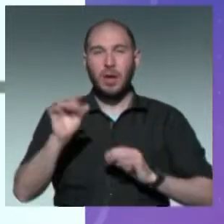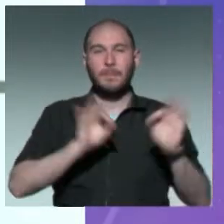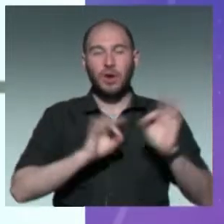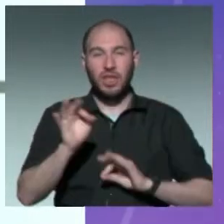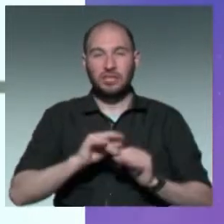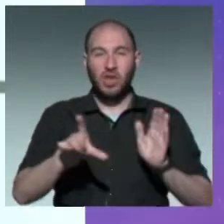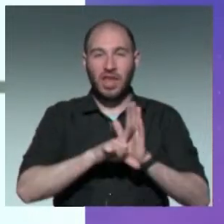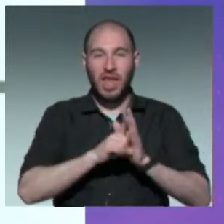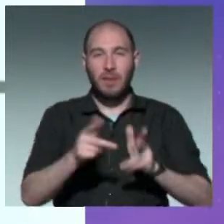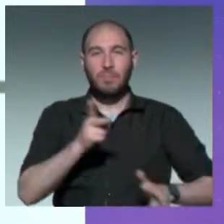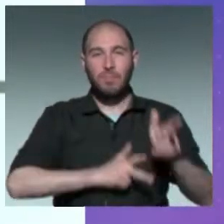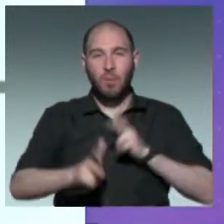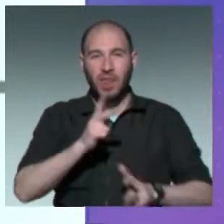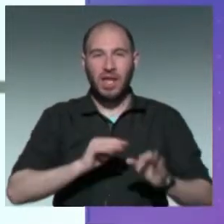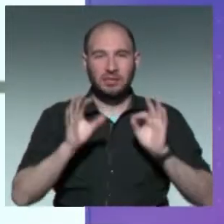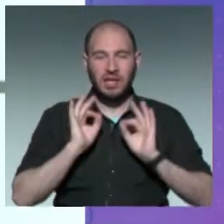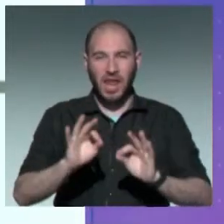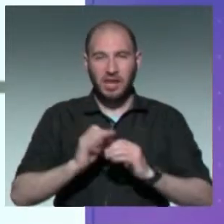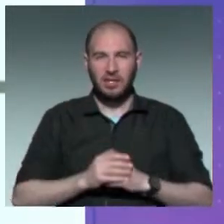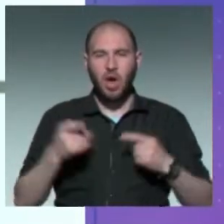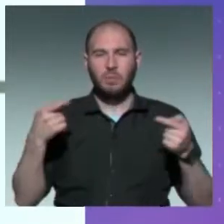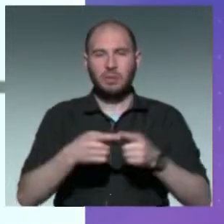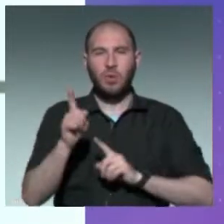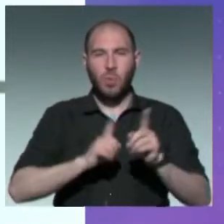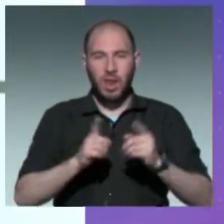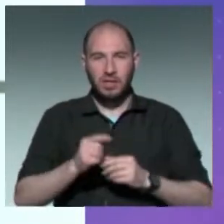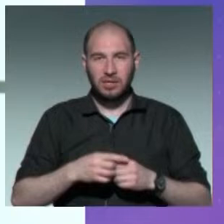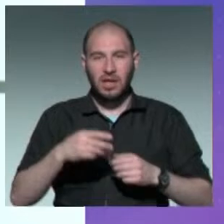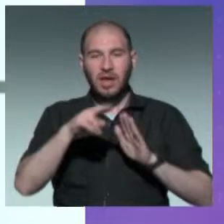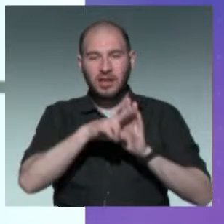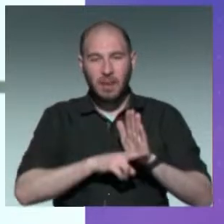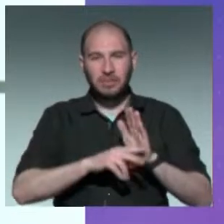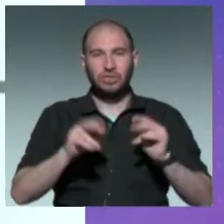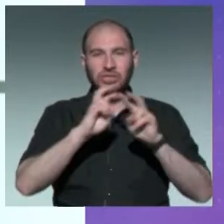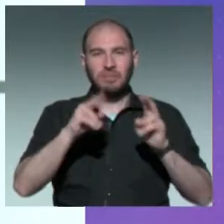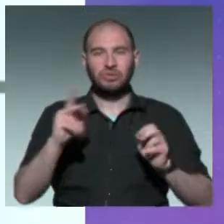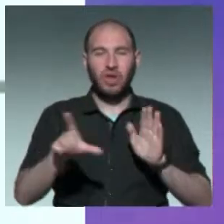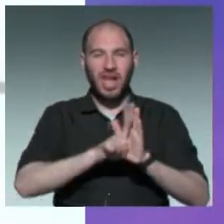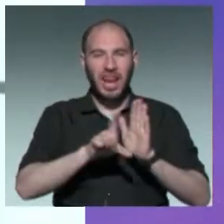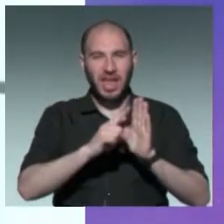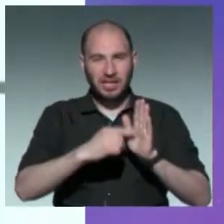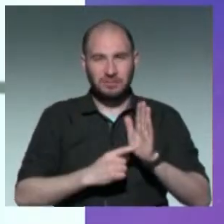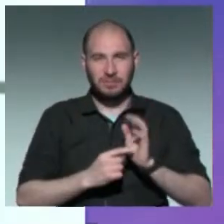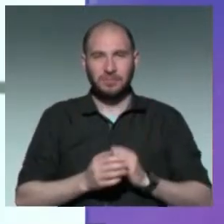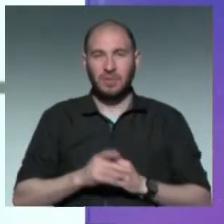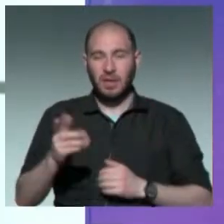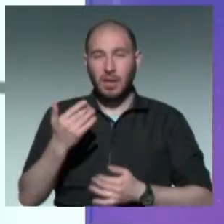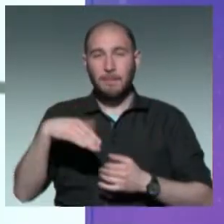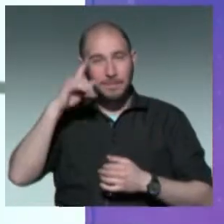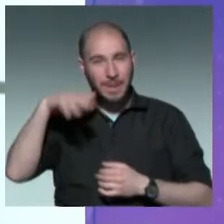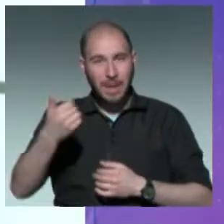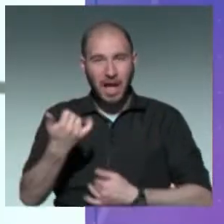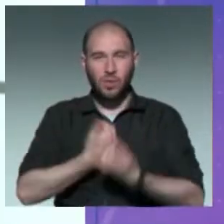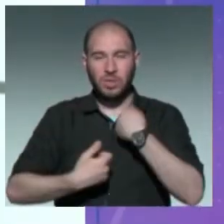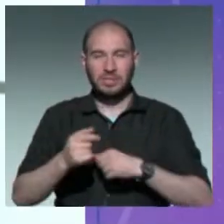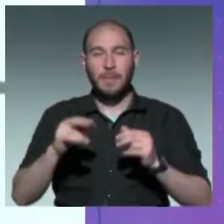proyecto de ley de movilidad integral, que lo que busca es regular todo el marco normativo. Me explicó que en el